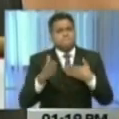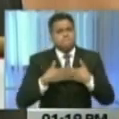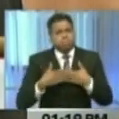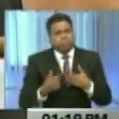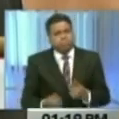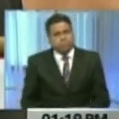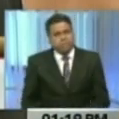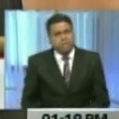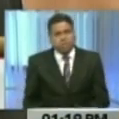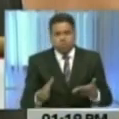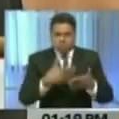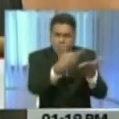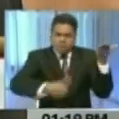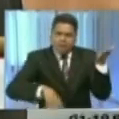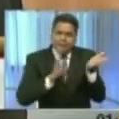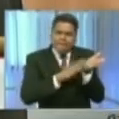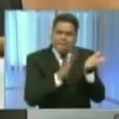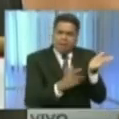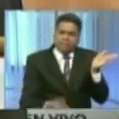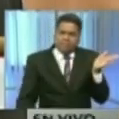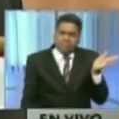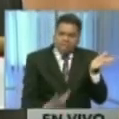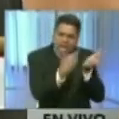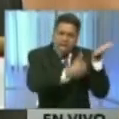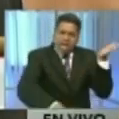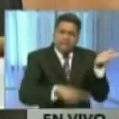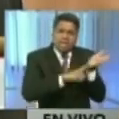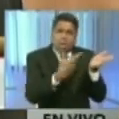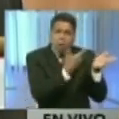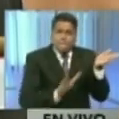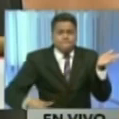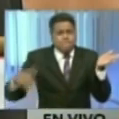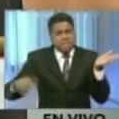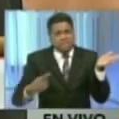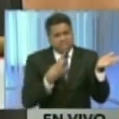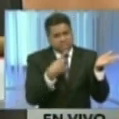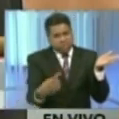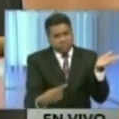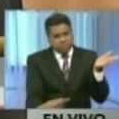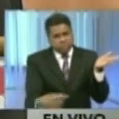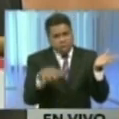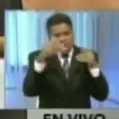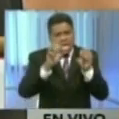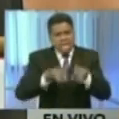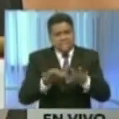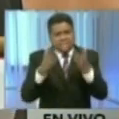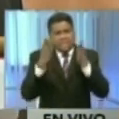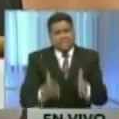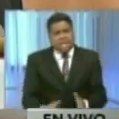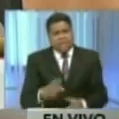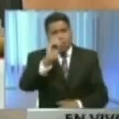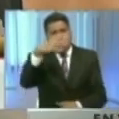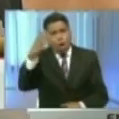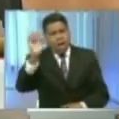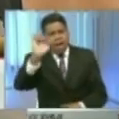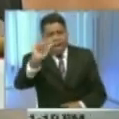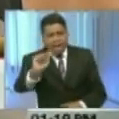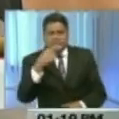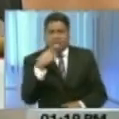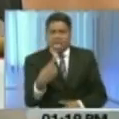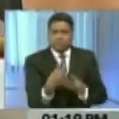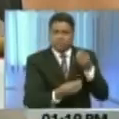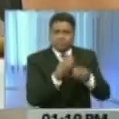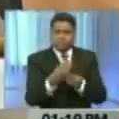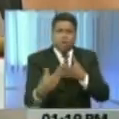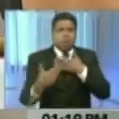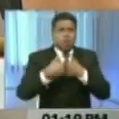cartas que han enviado jefes de Estado y de gobierno al ciudadano Almagro el día de hoy por la atrocidad y por el fraude que